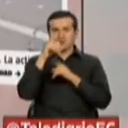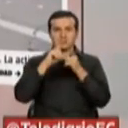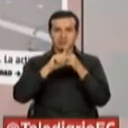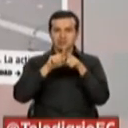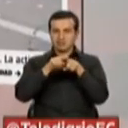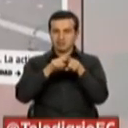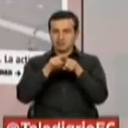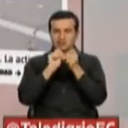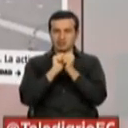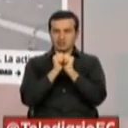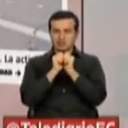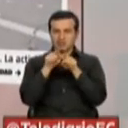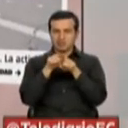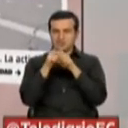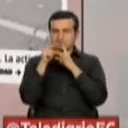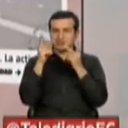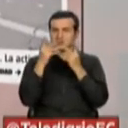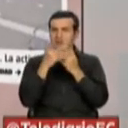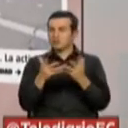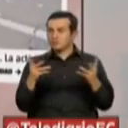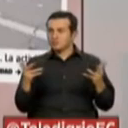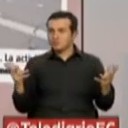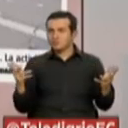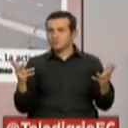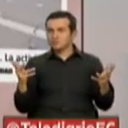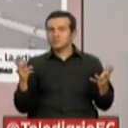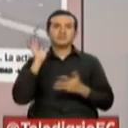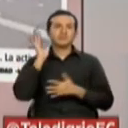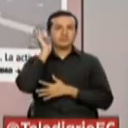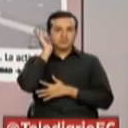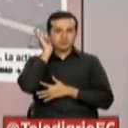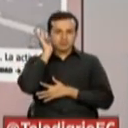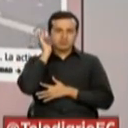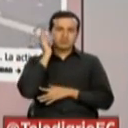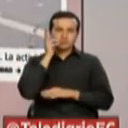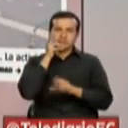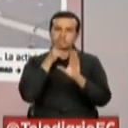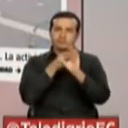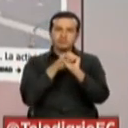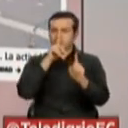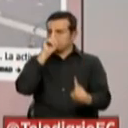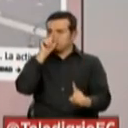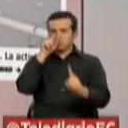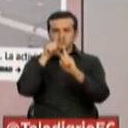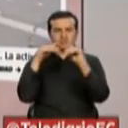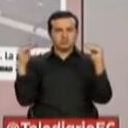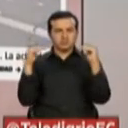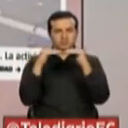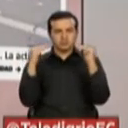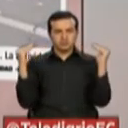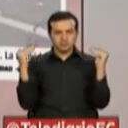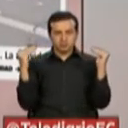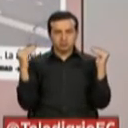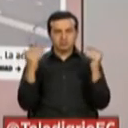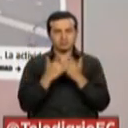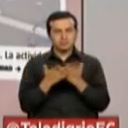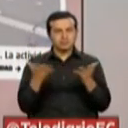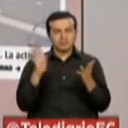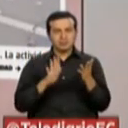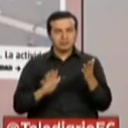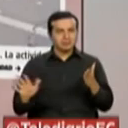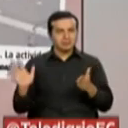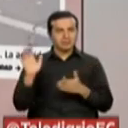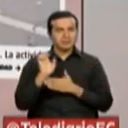deportivo, que es una demostración de las mujeres en busca de la equidad de género en el